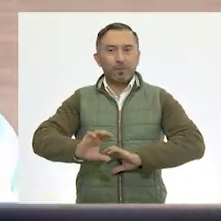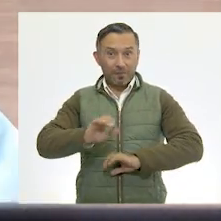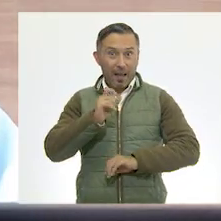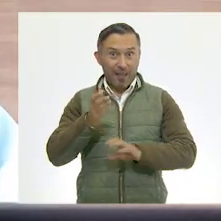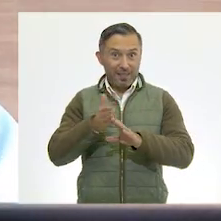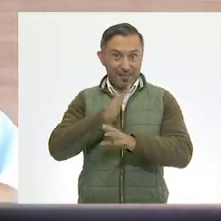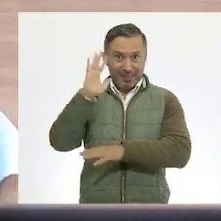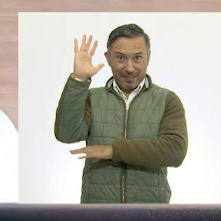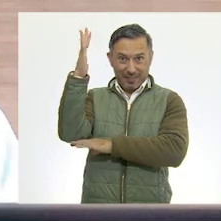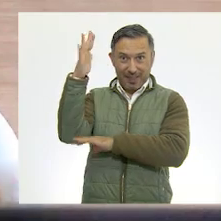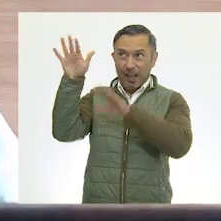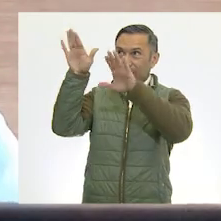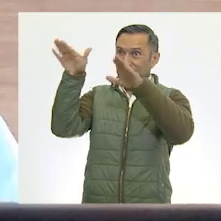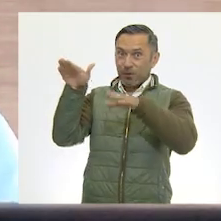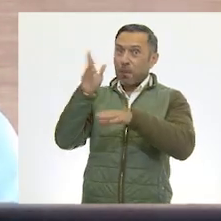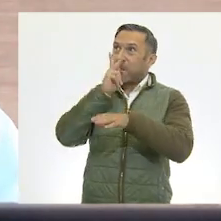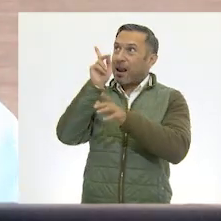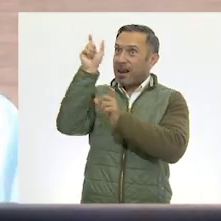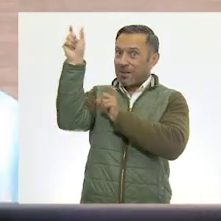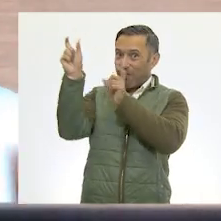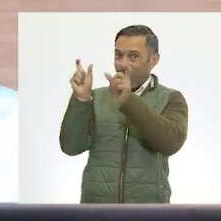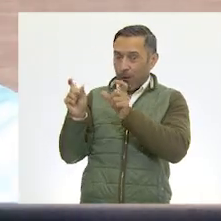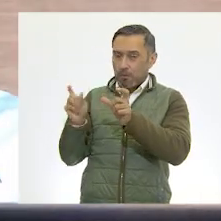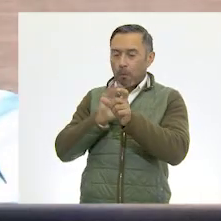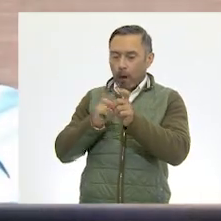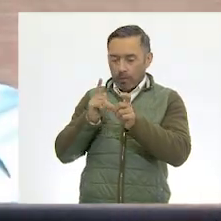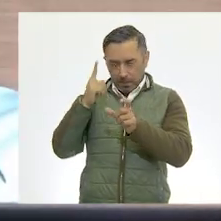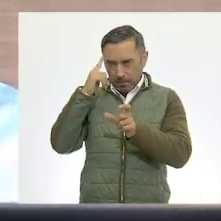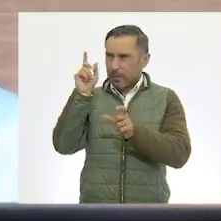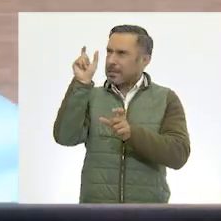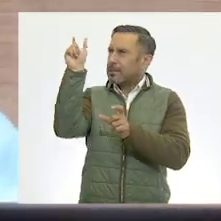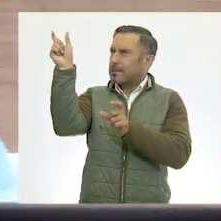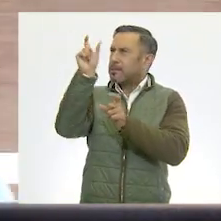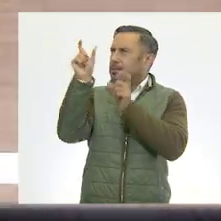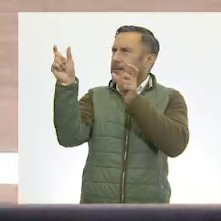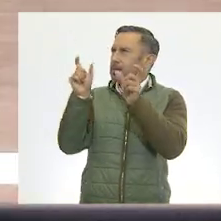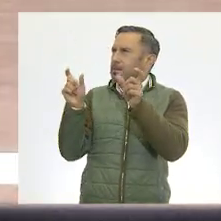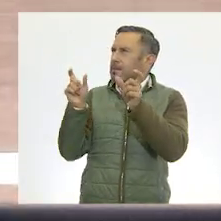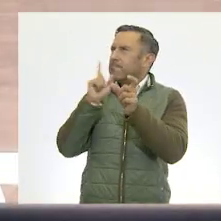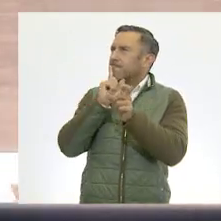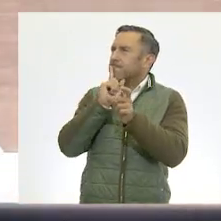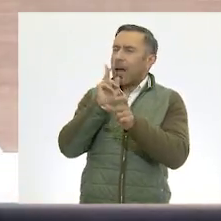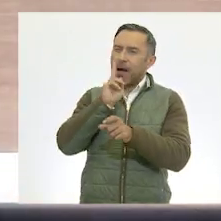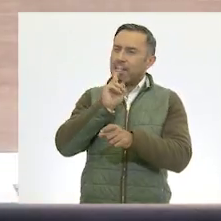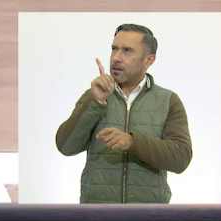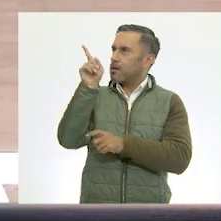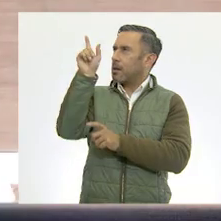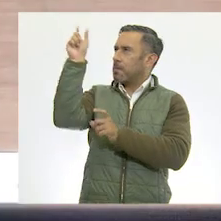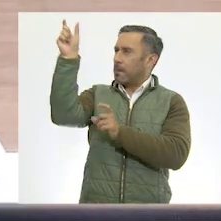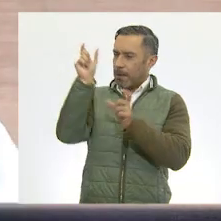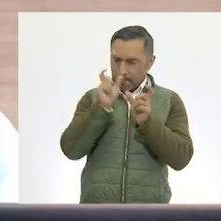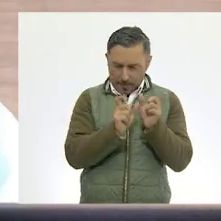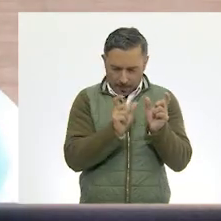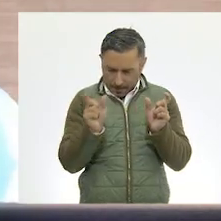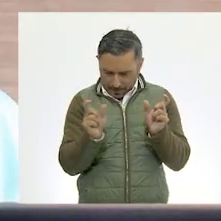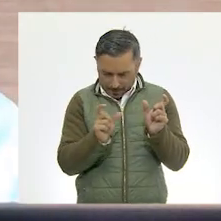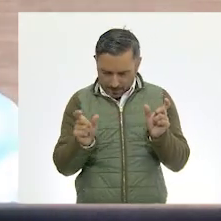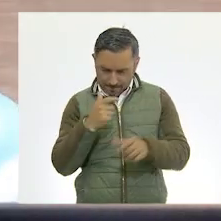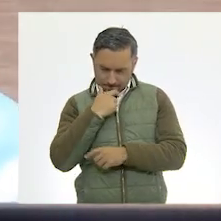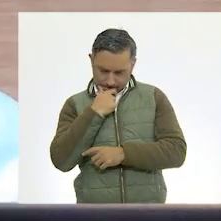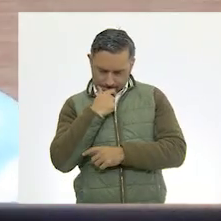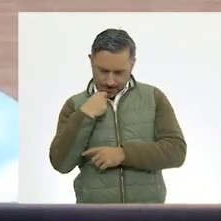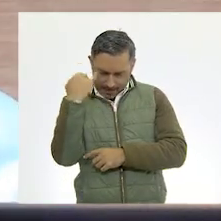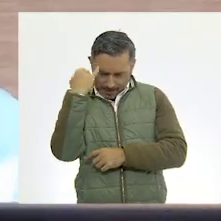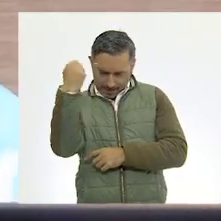semántica, y a partir de ahí traten de componer. Escriban, jueguen a ser José Alfredo Jiménez, traten de hacer algo